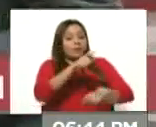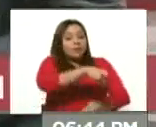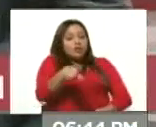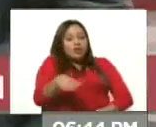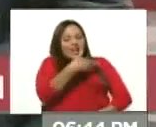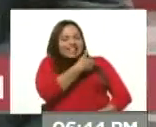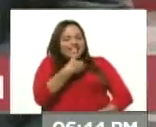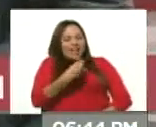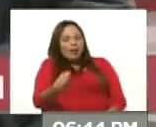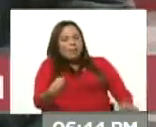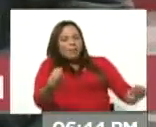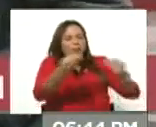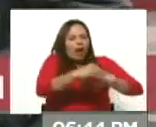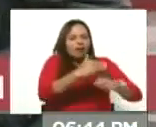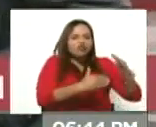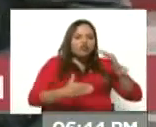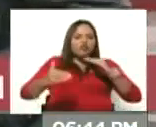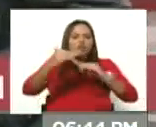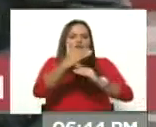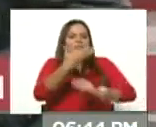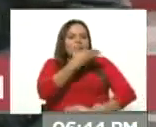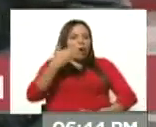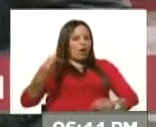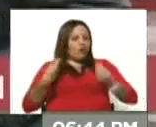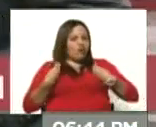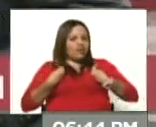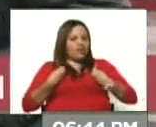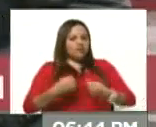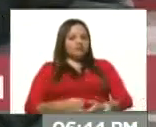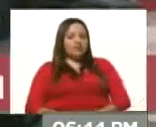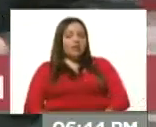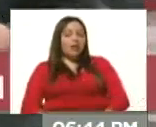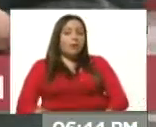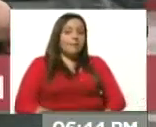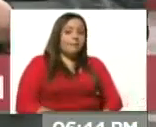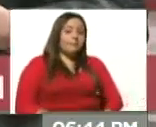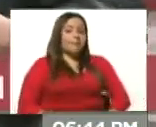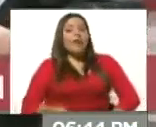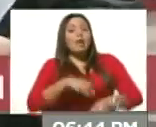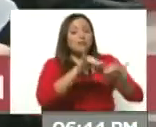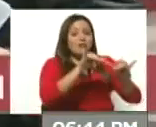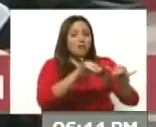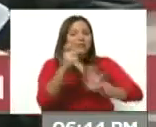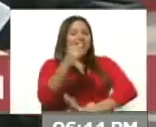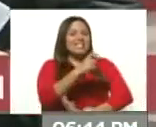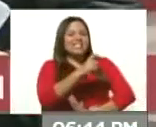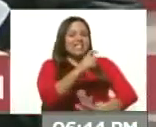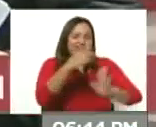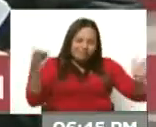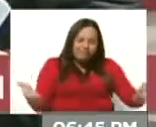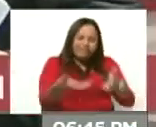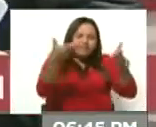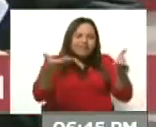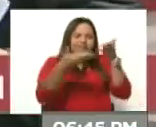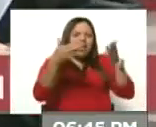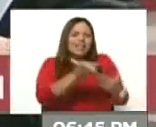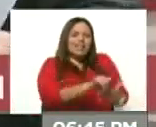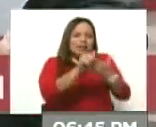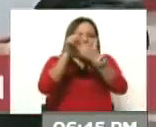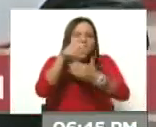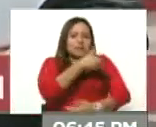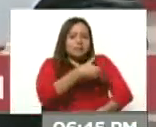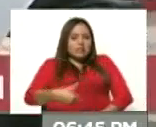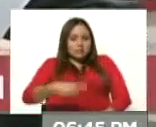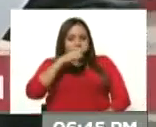aspiración superior por eso la necesidad de repotenciar el liderazgo del presidente maduro con